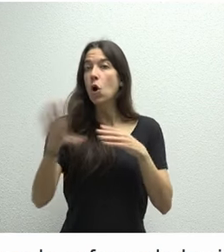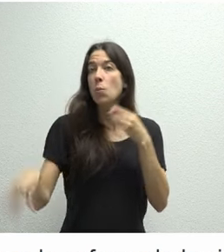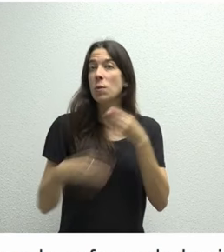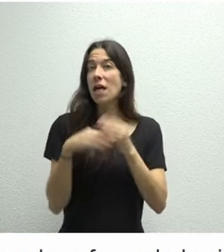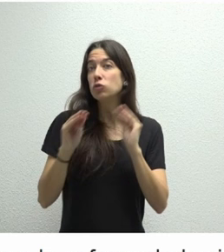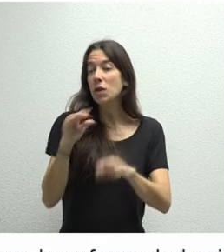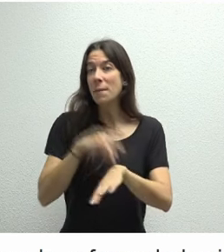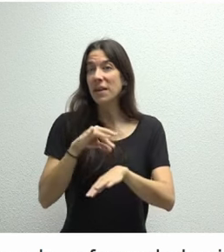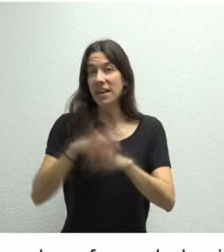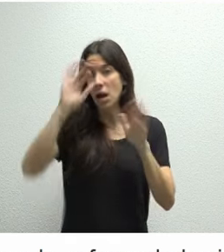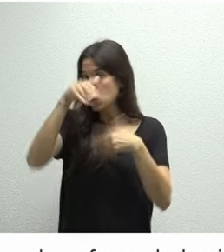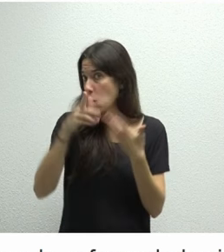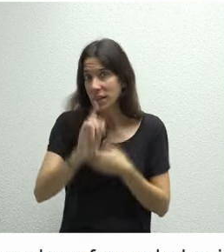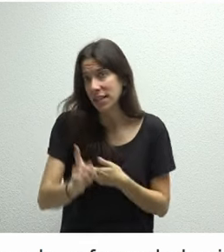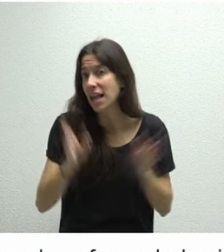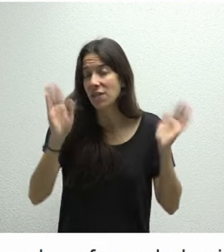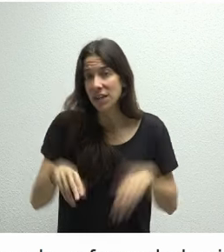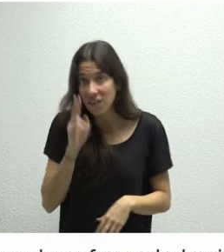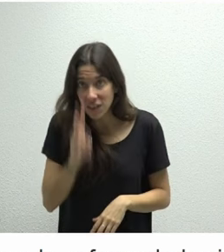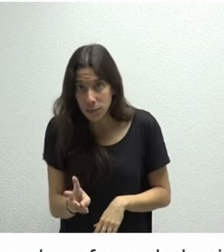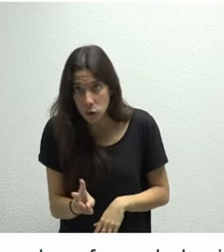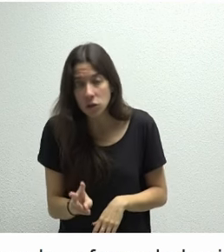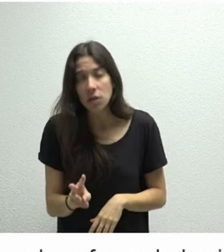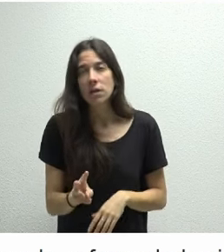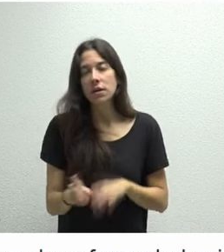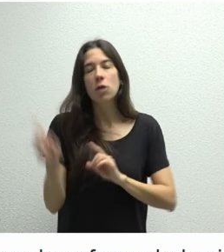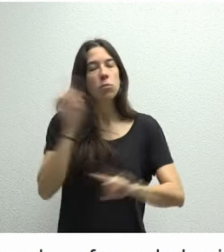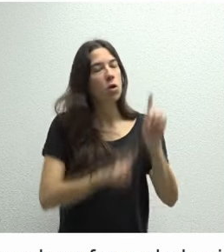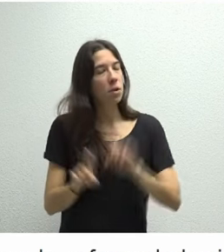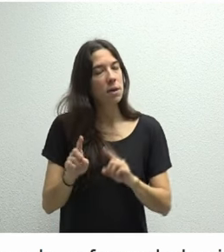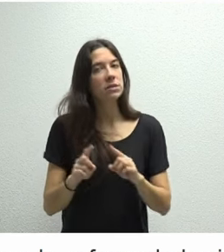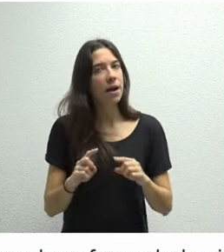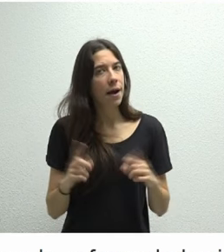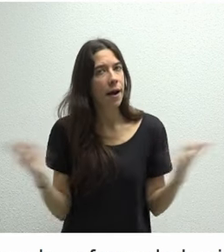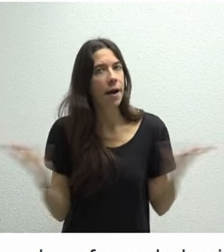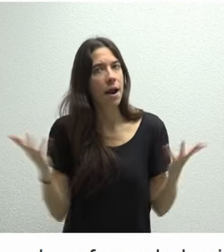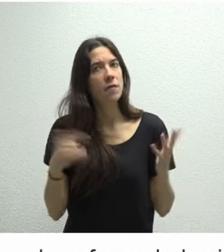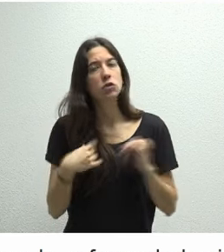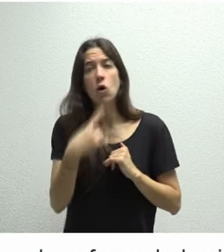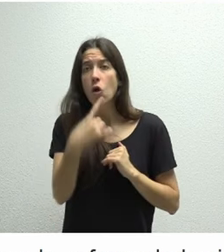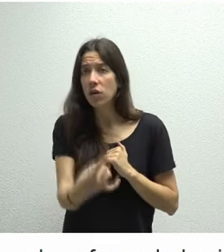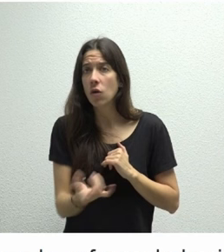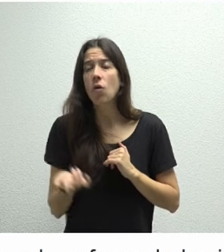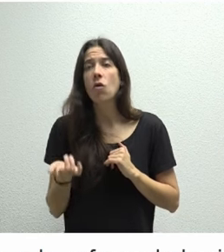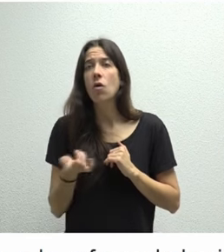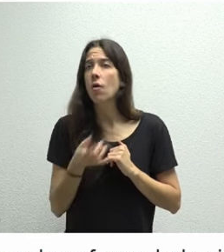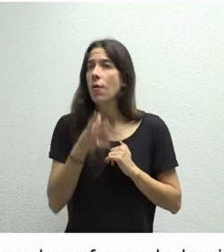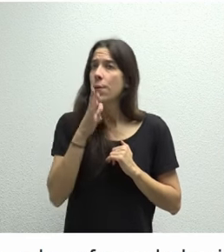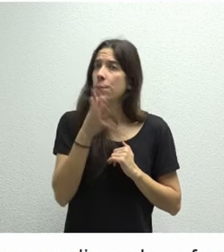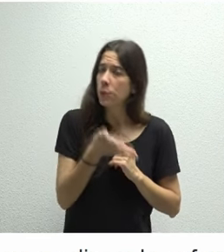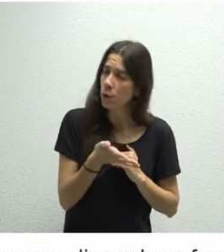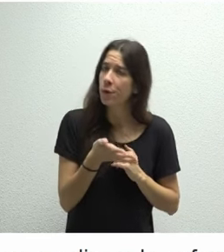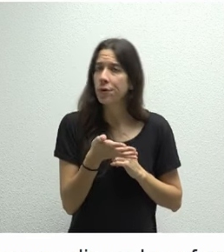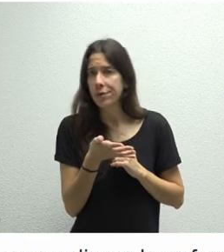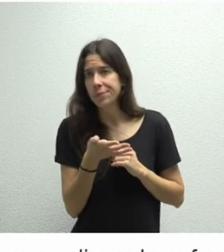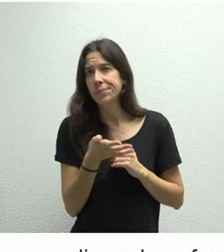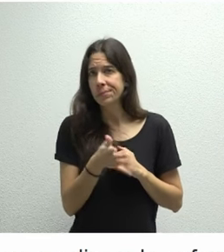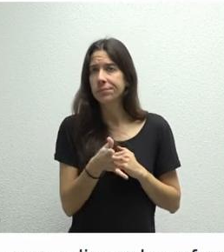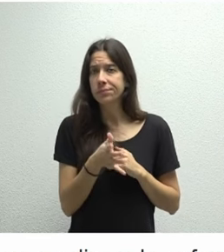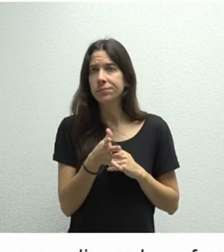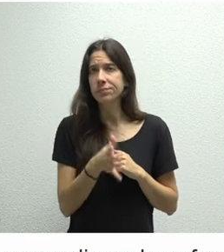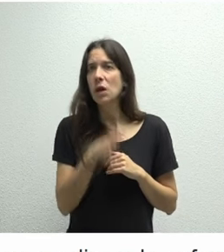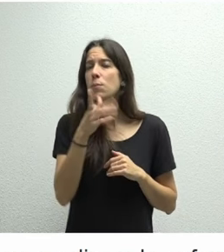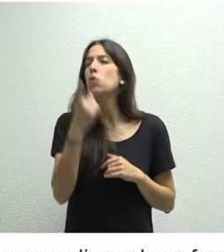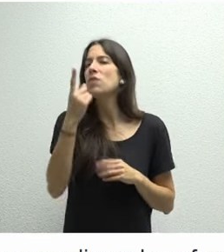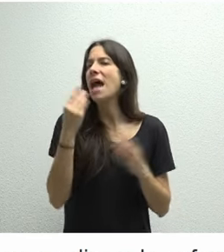médica nos estamos encontrando con verdaderos problemas y esto lo digo por por una por una